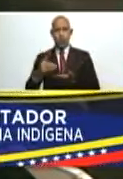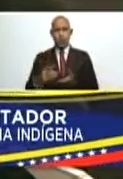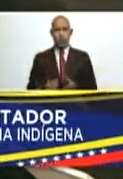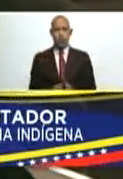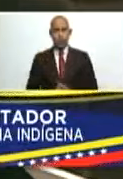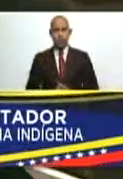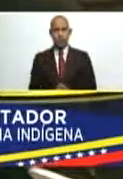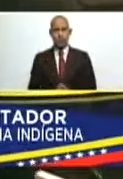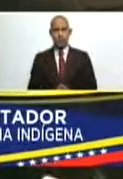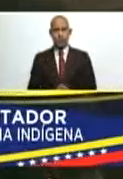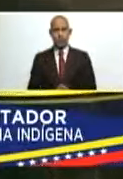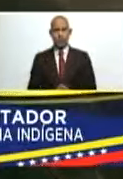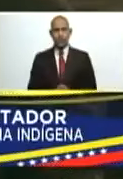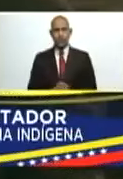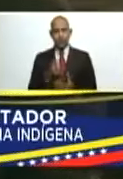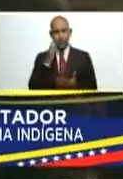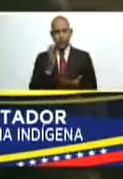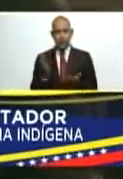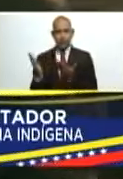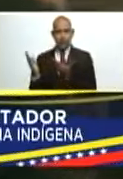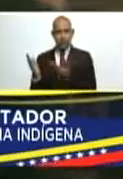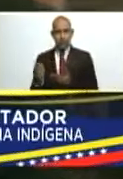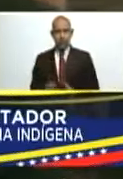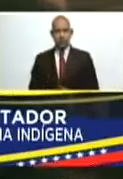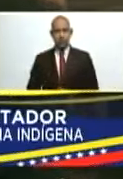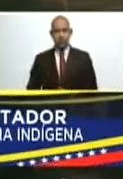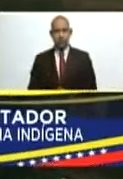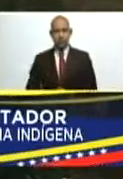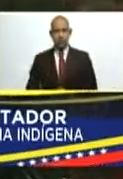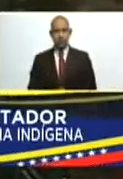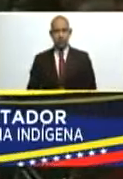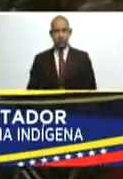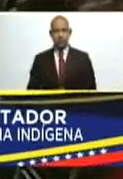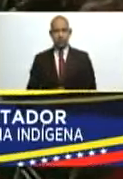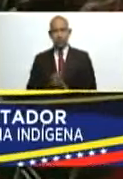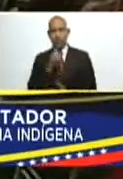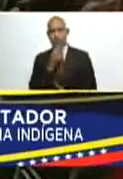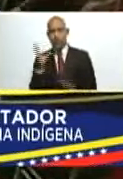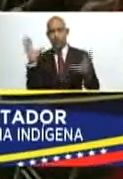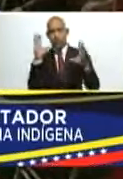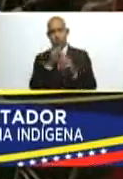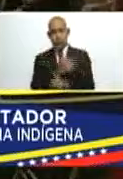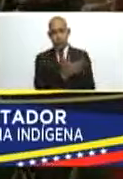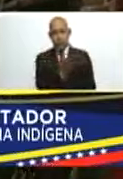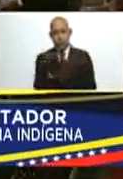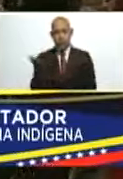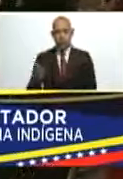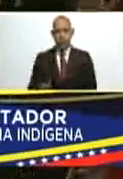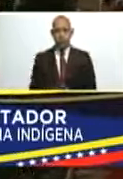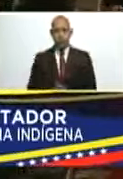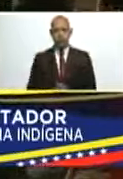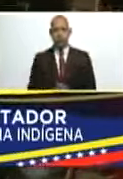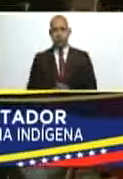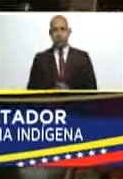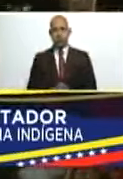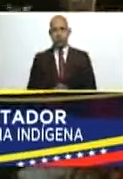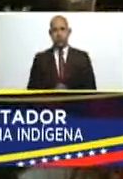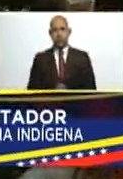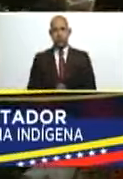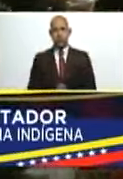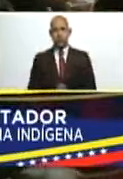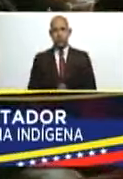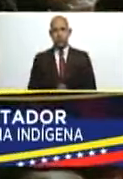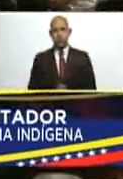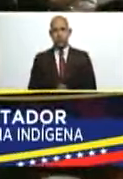importantísimo bueno, material. Una explicadita ahí pues antes de entregarlo. Hola, buenas noches. Está elegante, está bonito, vale. Cámara, presidente.